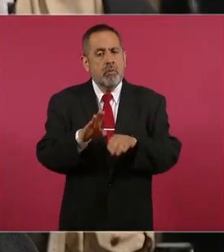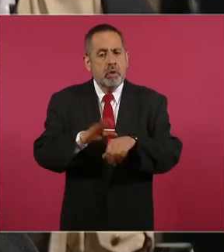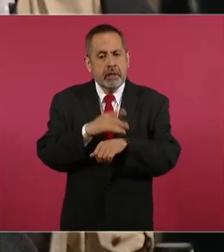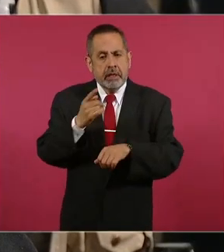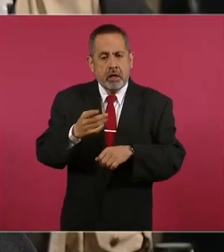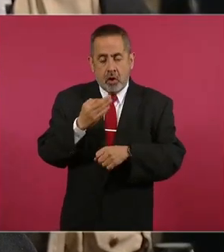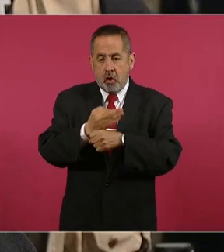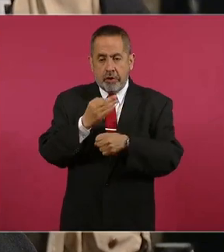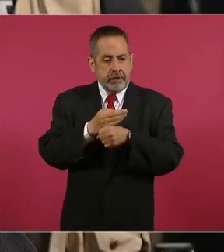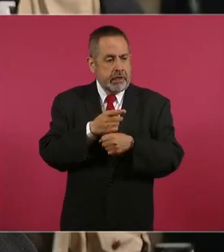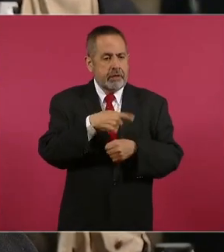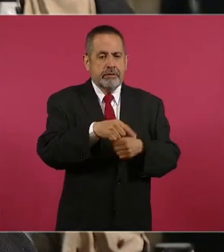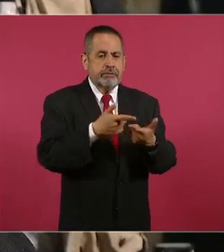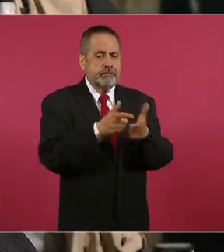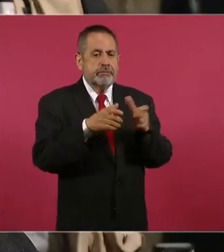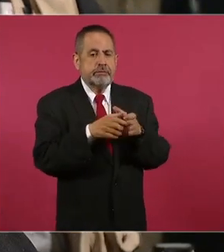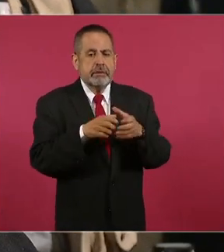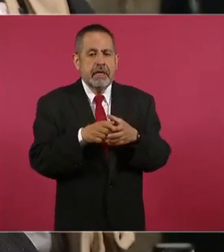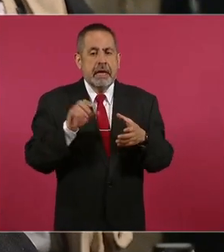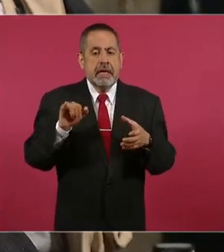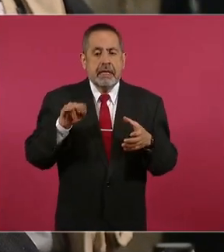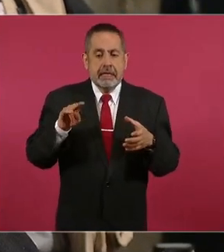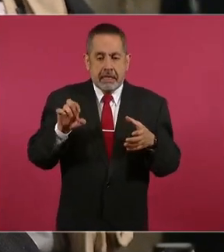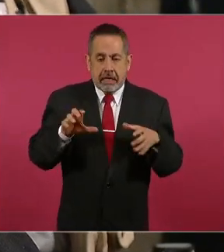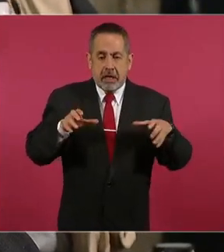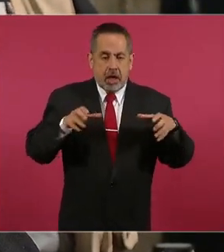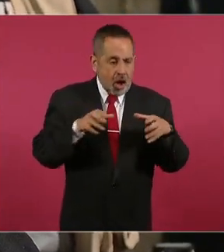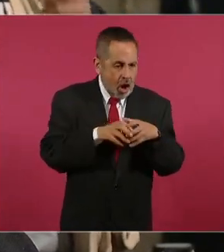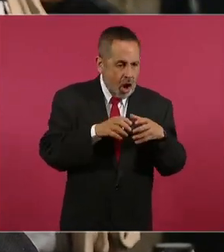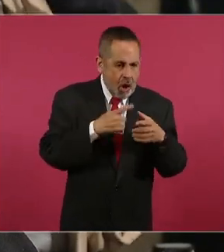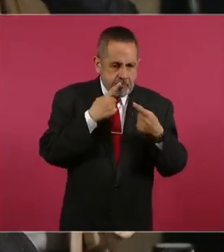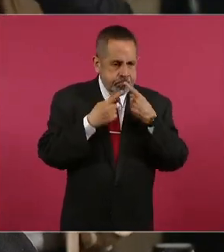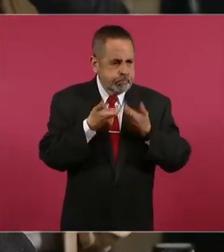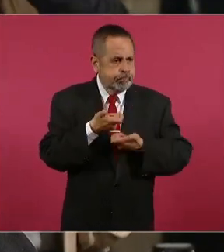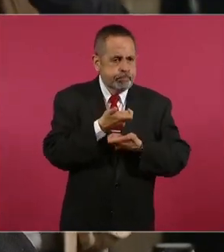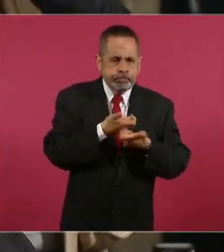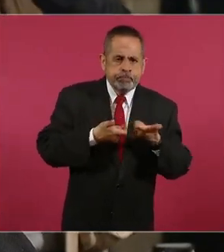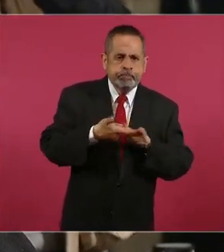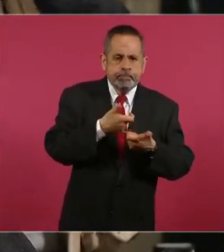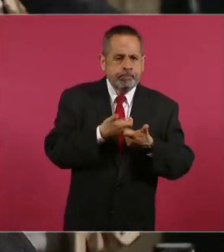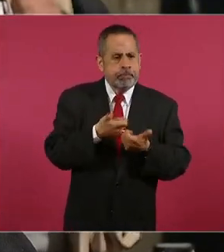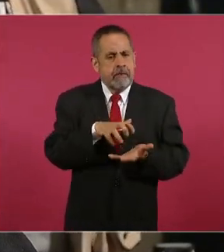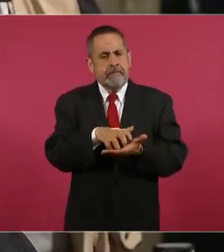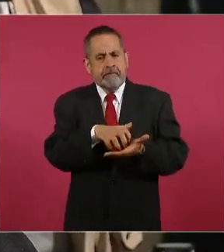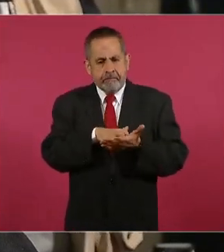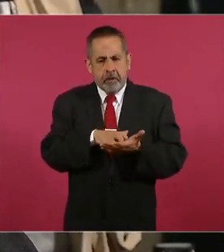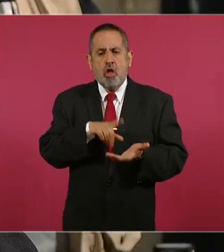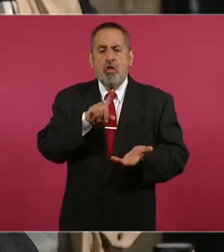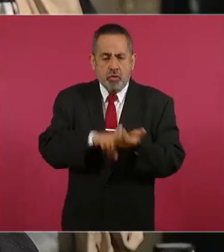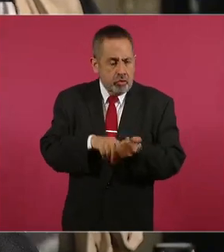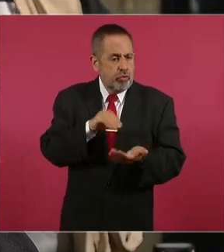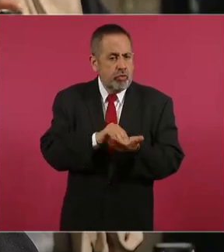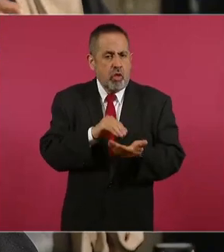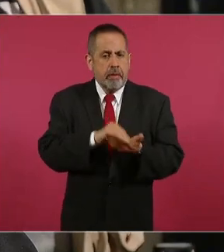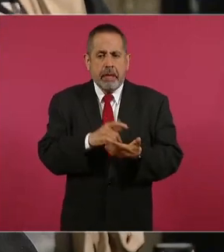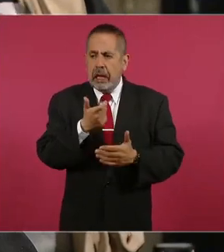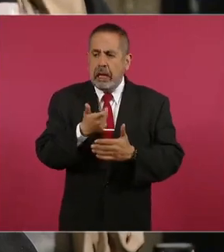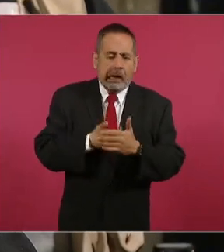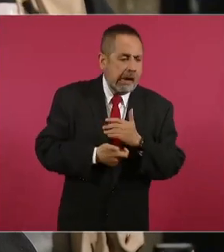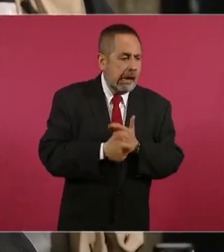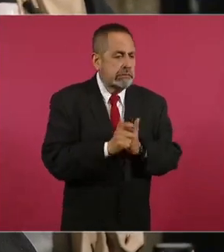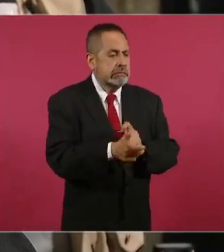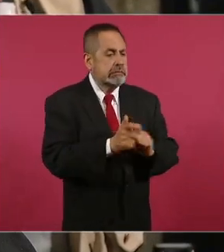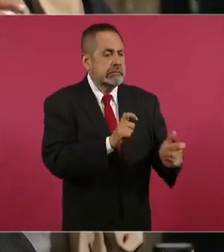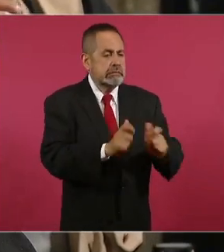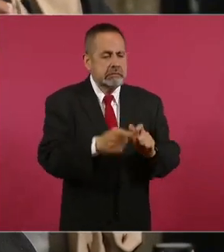un bloque dentro del INE para que se generen economías y ahorros para seguir financiando a las asociaciones civiles, pues